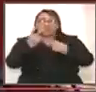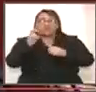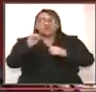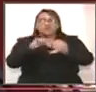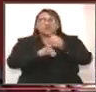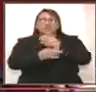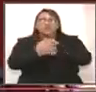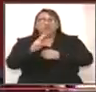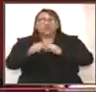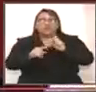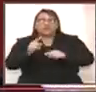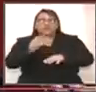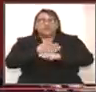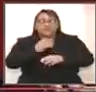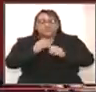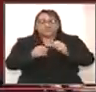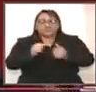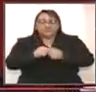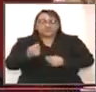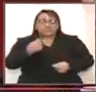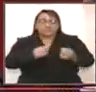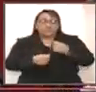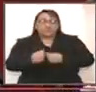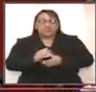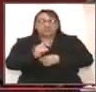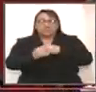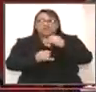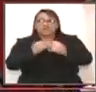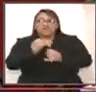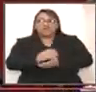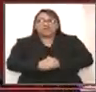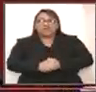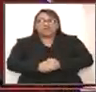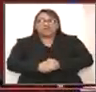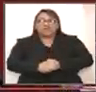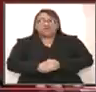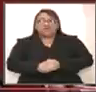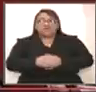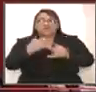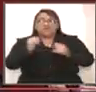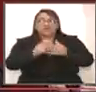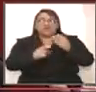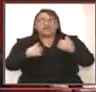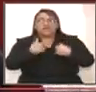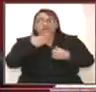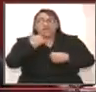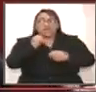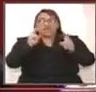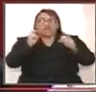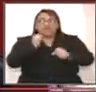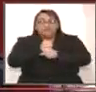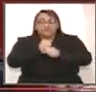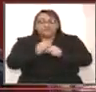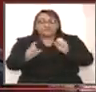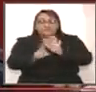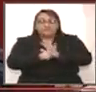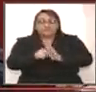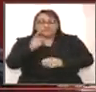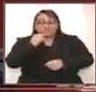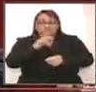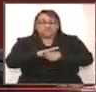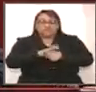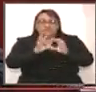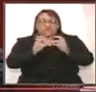por el Grupo de Trabajo sobre Cohecho en Transacciones Comerciales Internacionales, informándose que debía mejorar su marco legal a efectos de